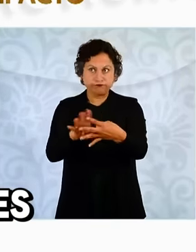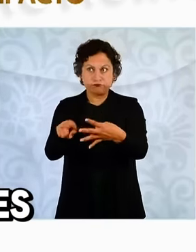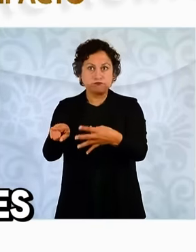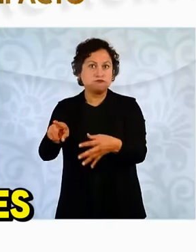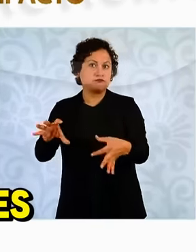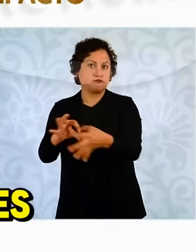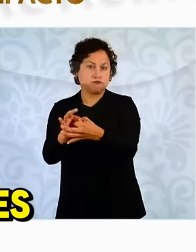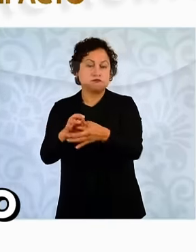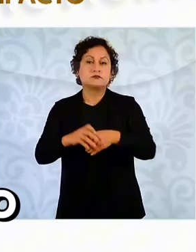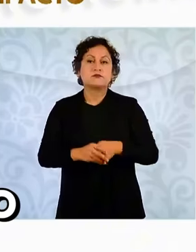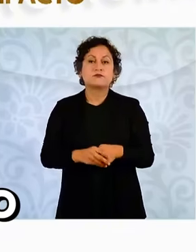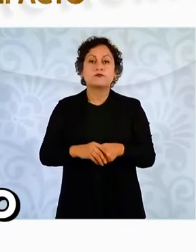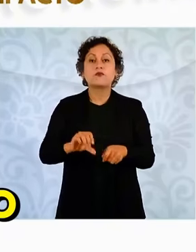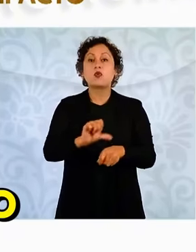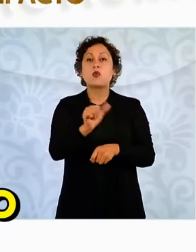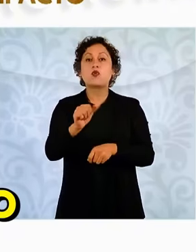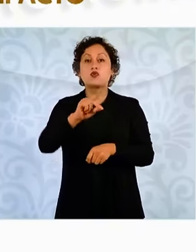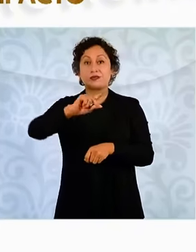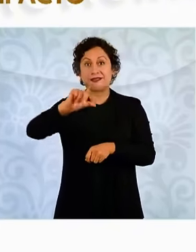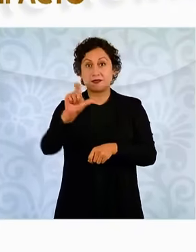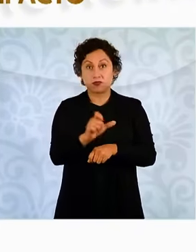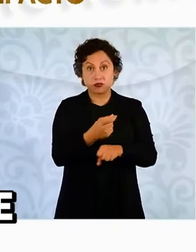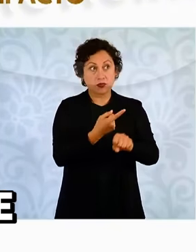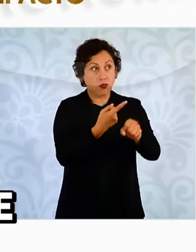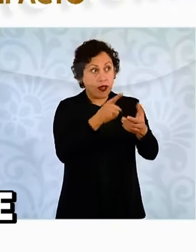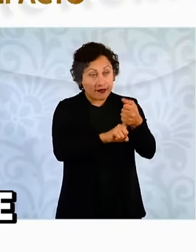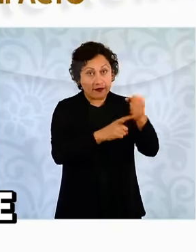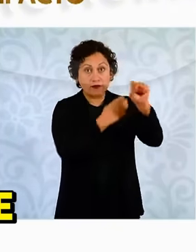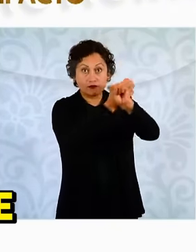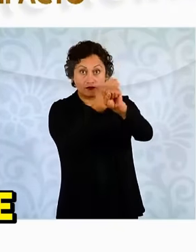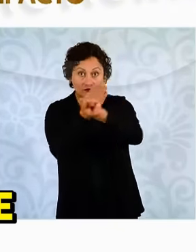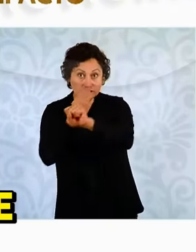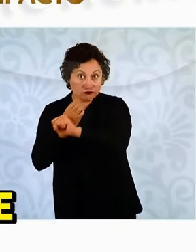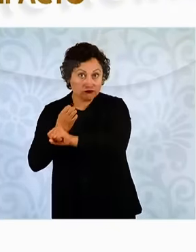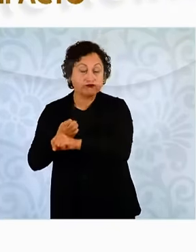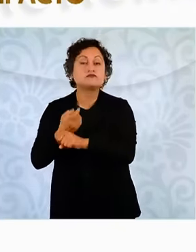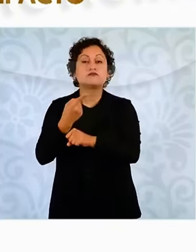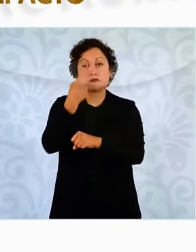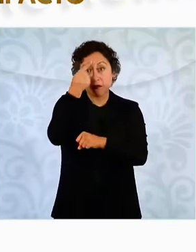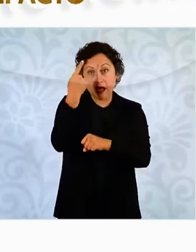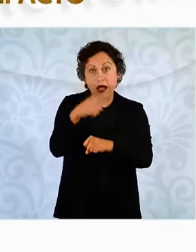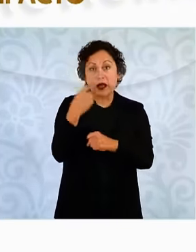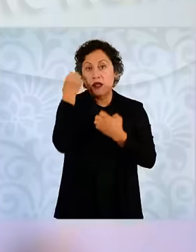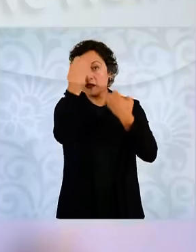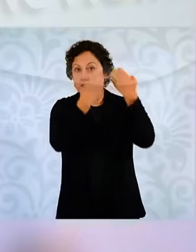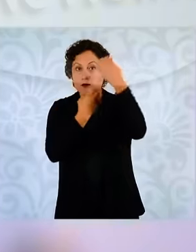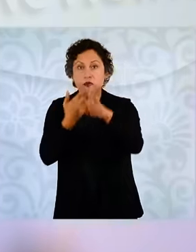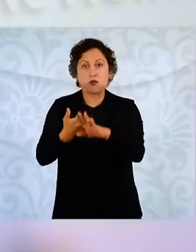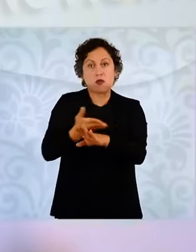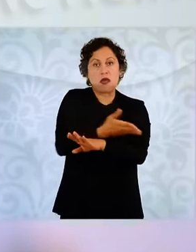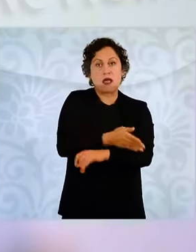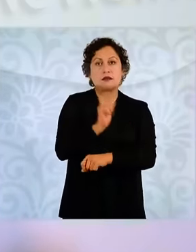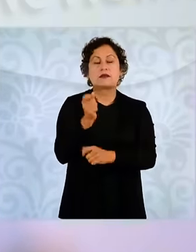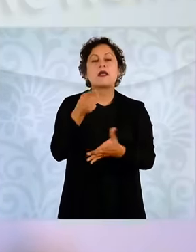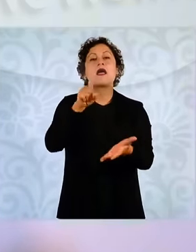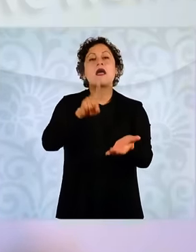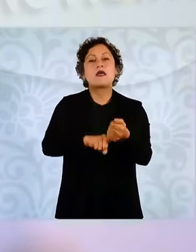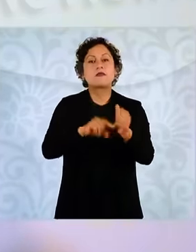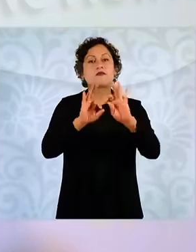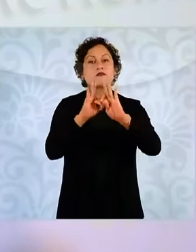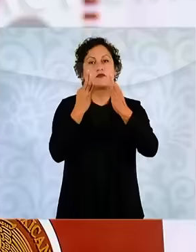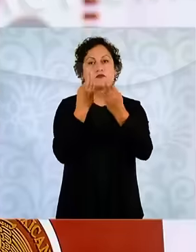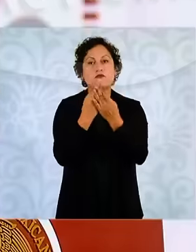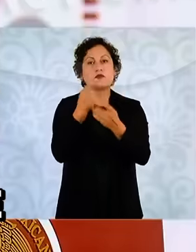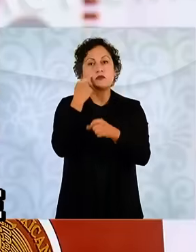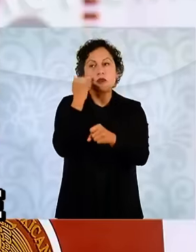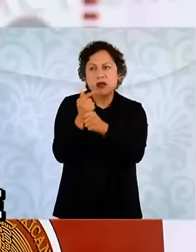implementar diagnósticos regionales del fenómeno delictivo con una prevención focalizada e inteligente, donde se contempla un programa de atención a la extorsión y cobro